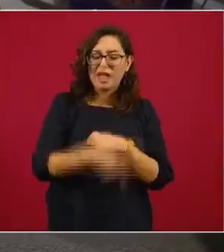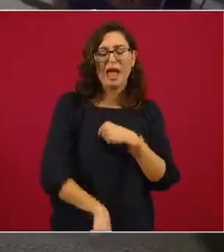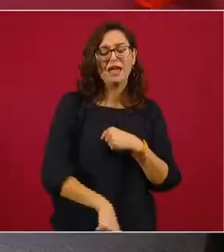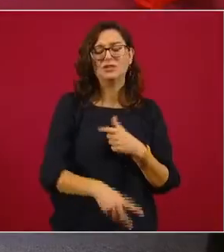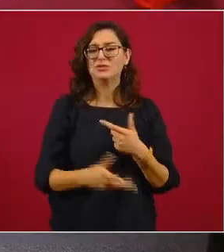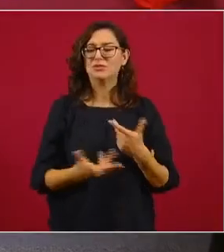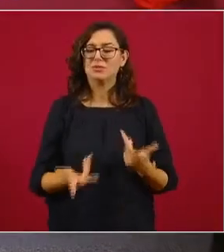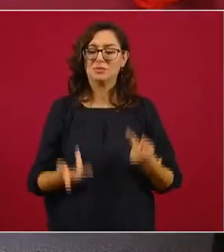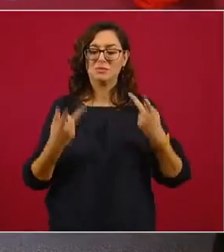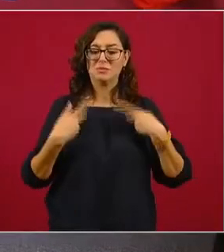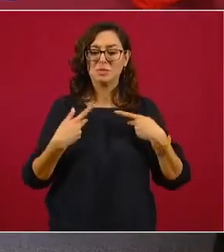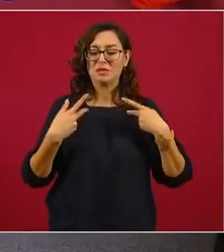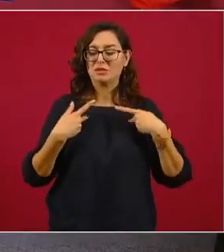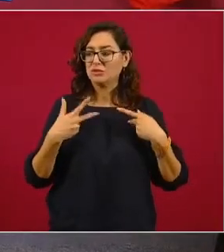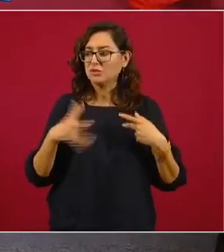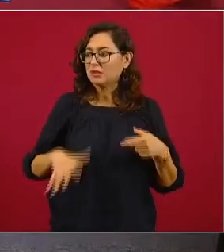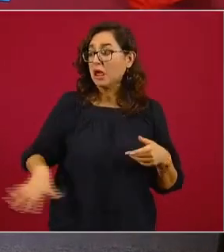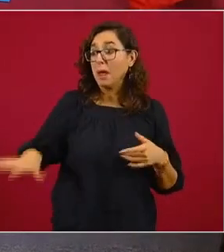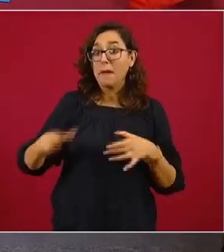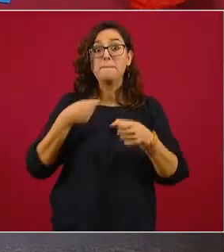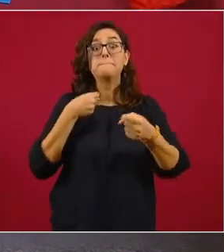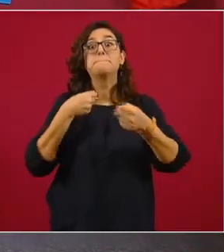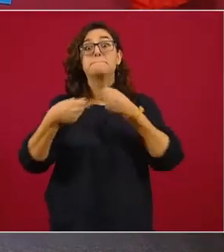silenciada a la prensa,